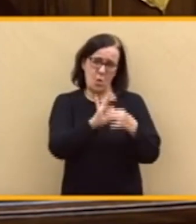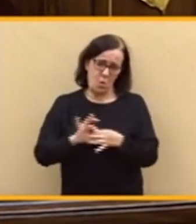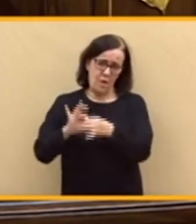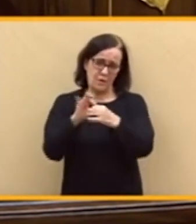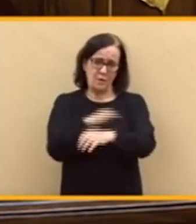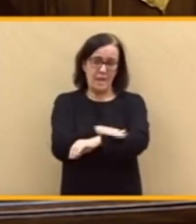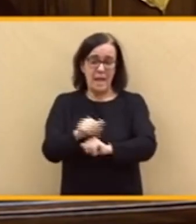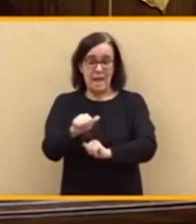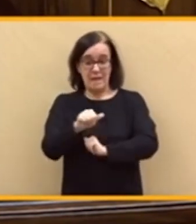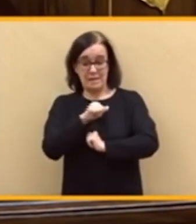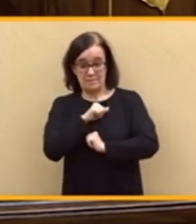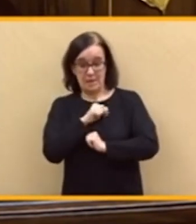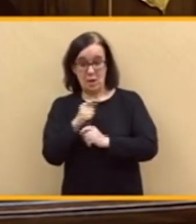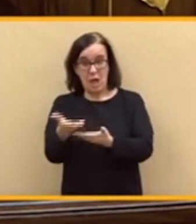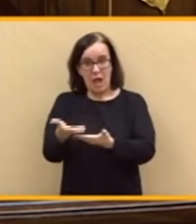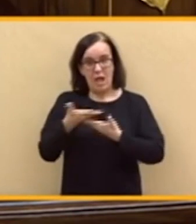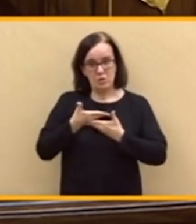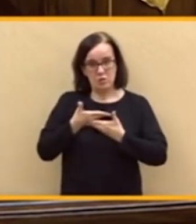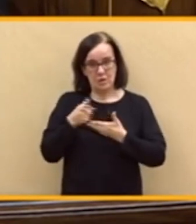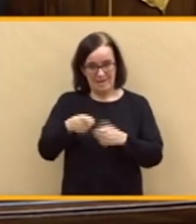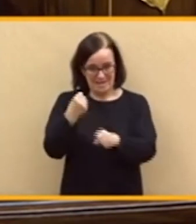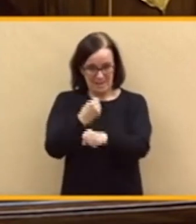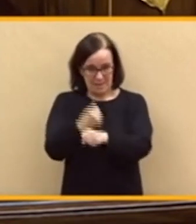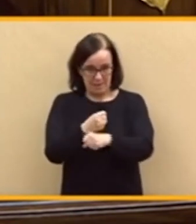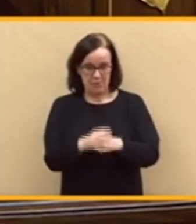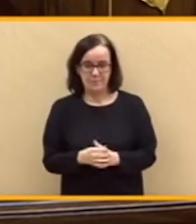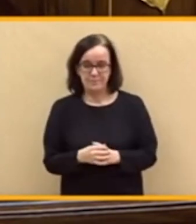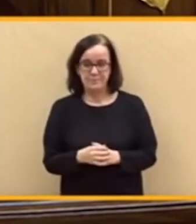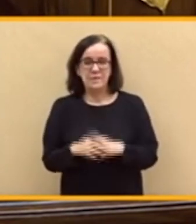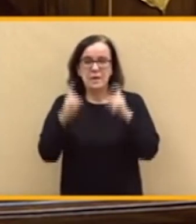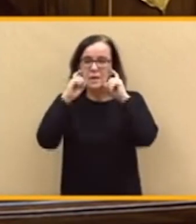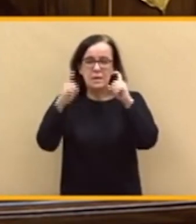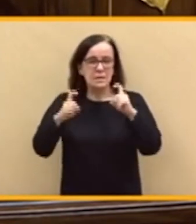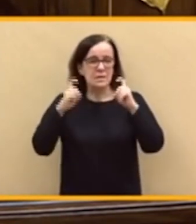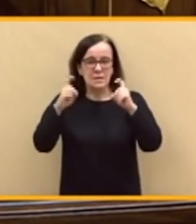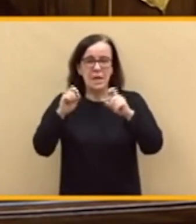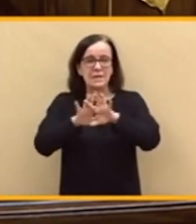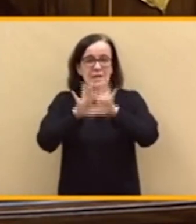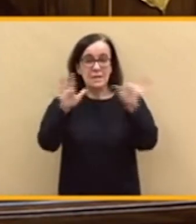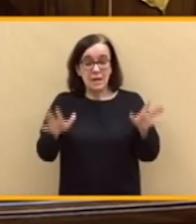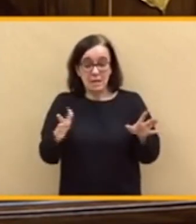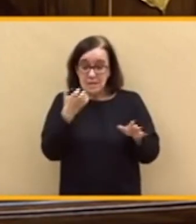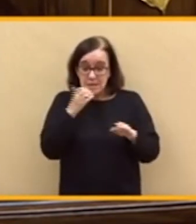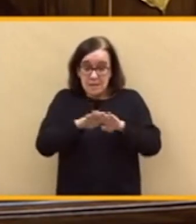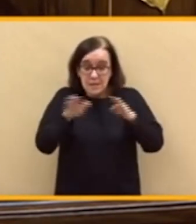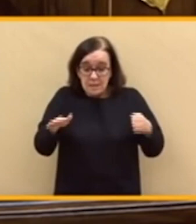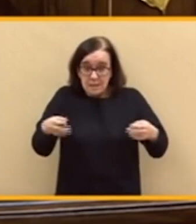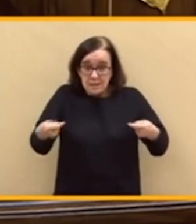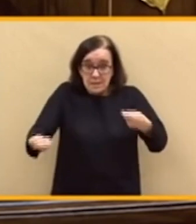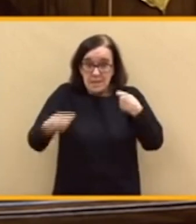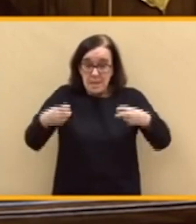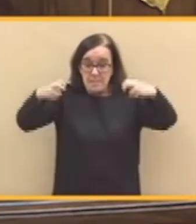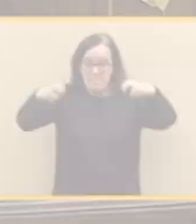espero nos ayude en esta labor intentaré ser muy claro si no hay mesa no hay